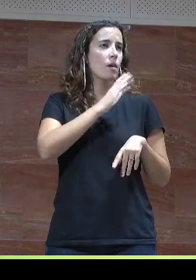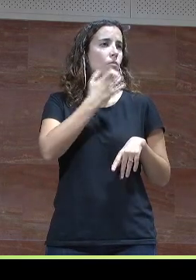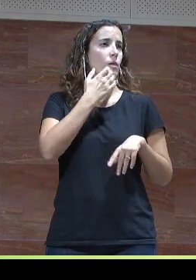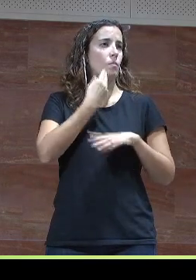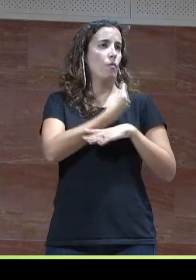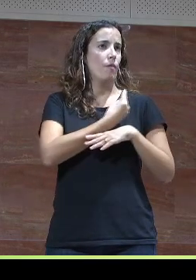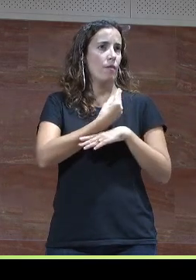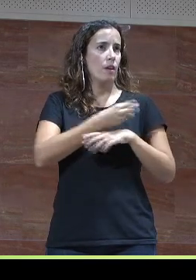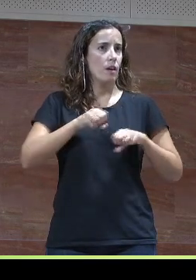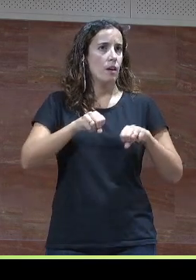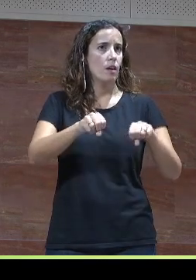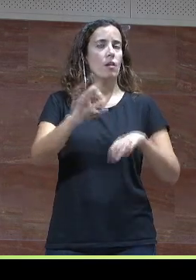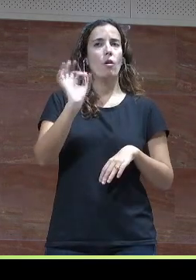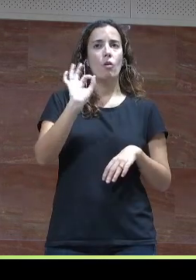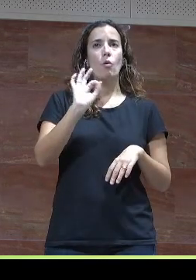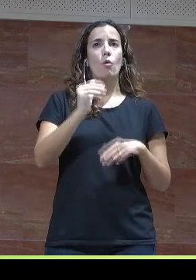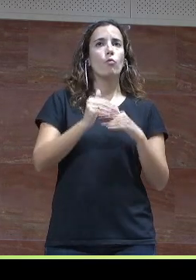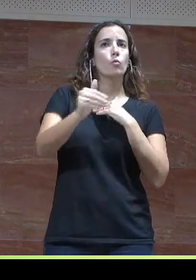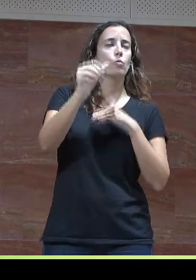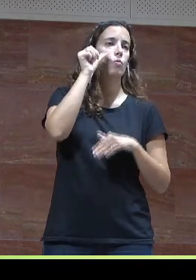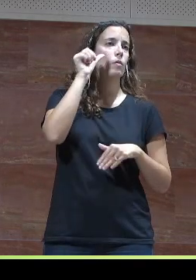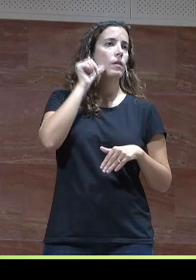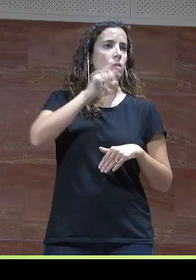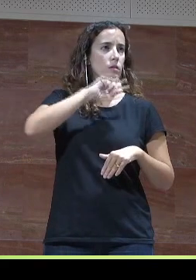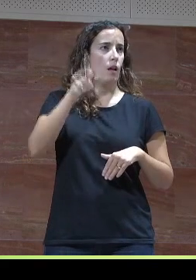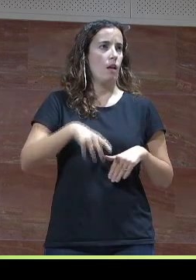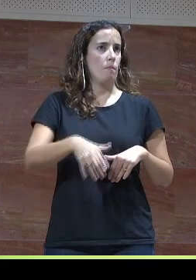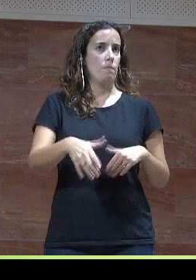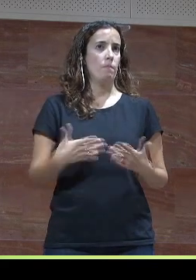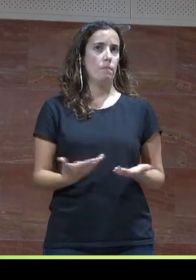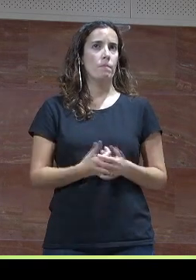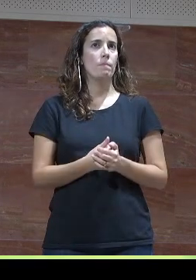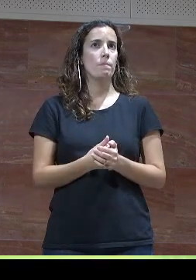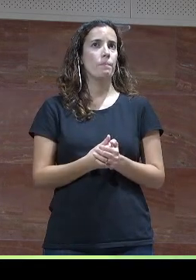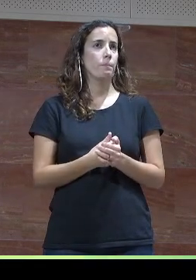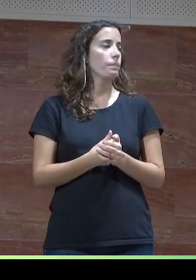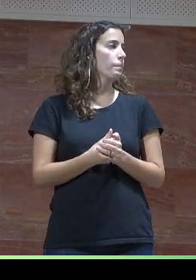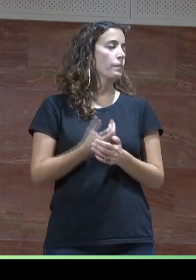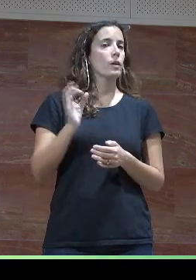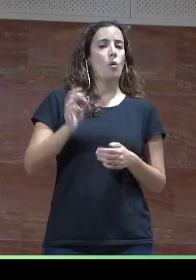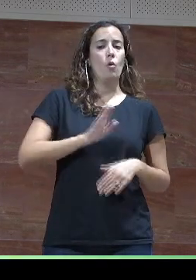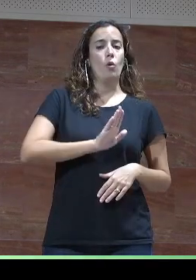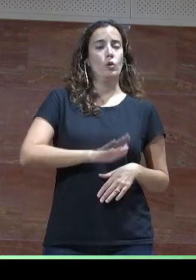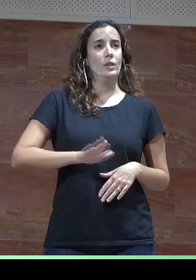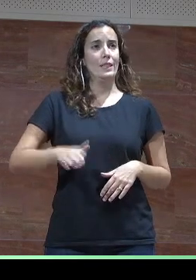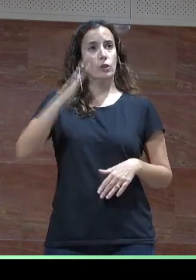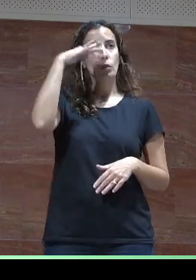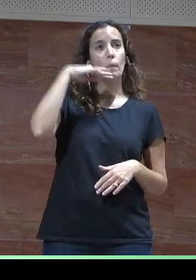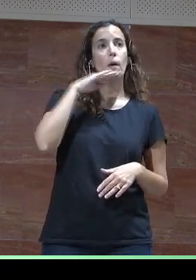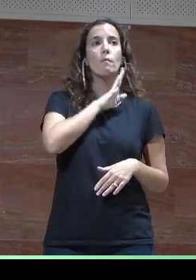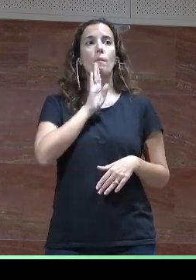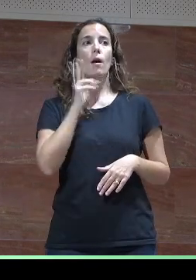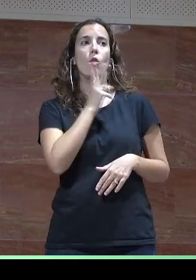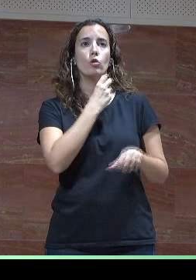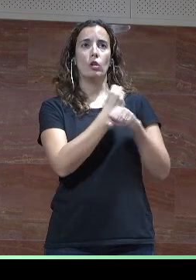bebé, o la madre o la futura madre embarazada, etcétera. O los niños con los dos padres trabajando. Quiero decir